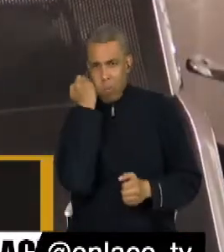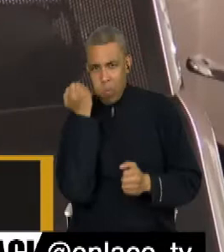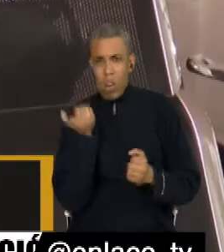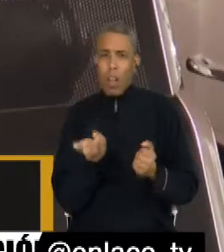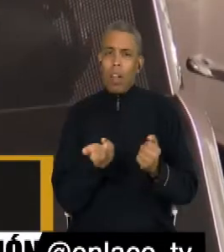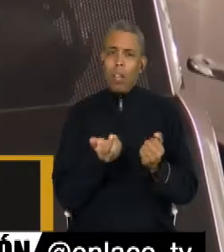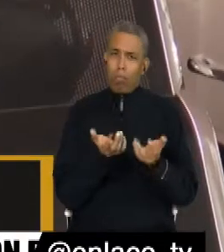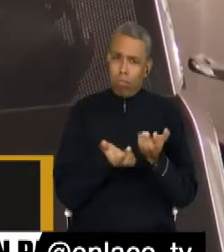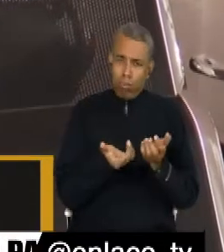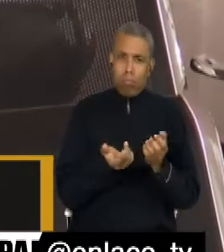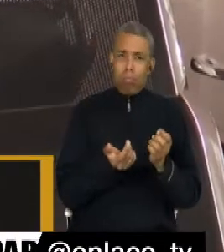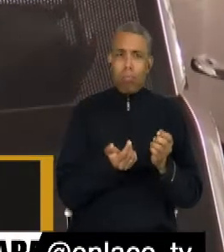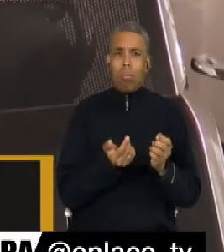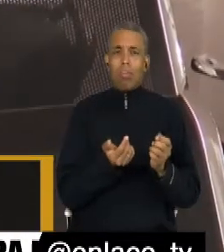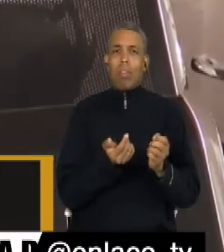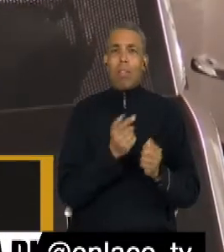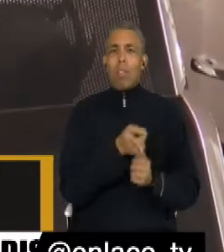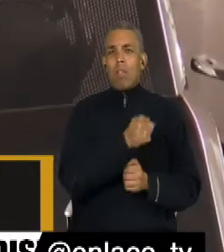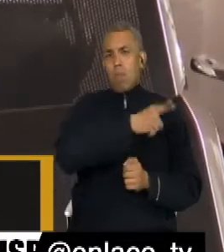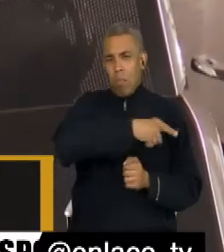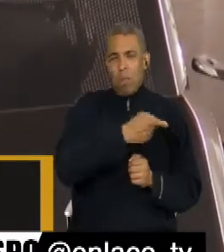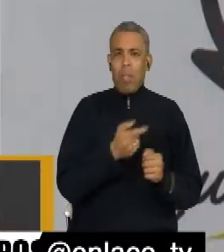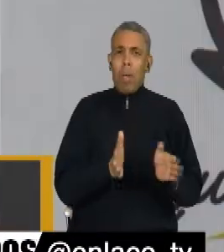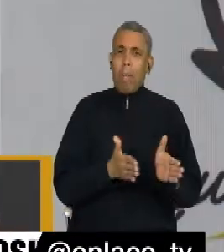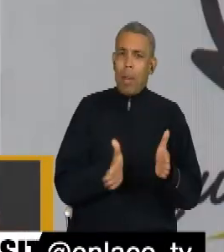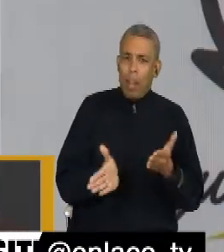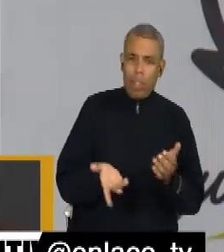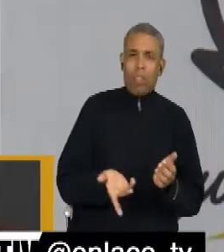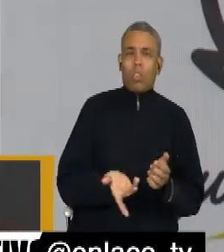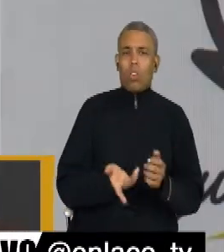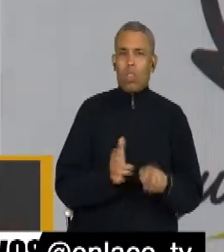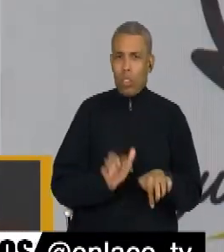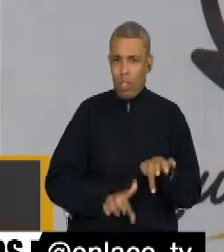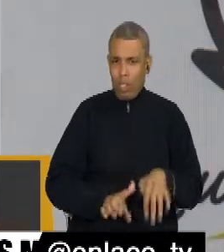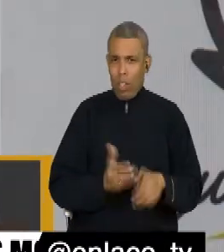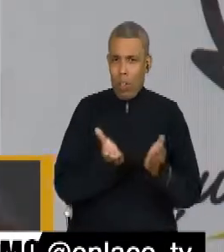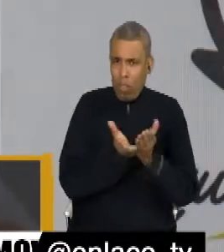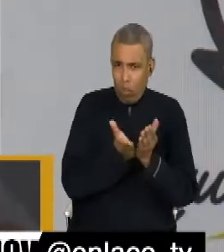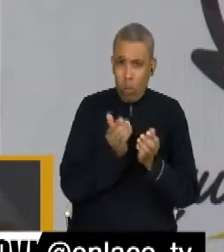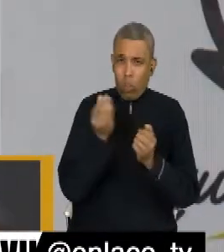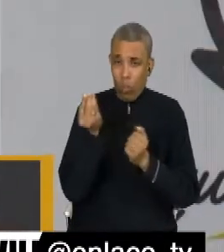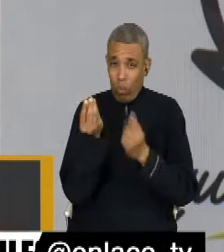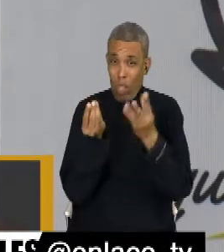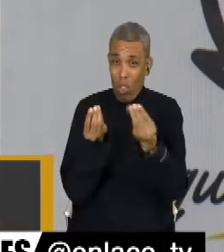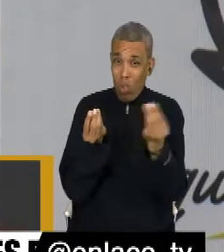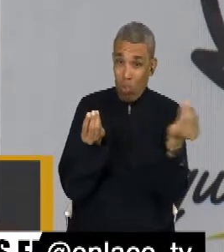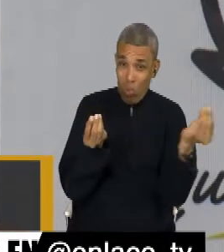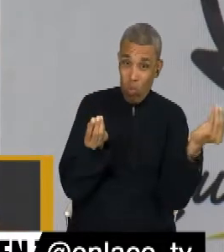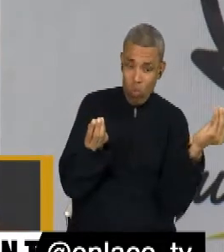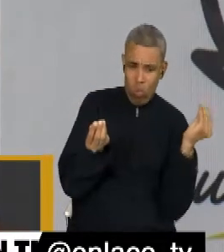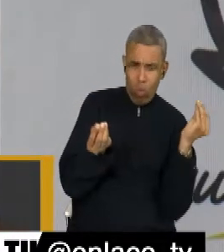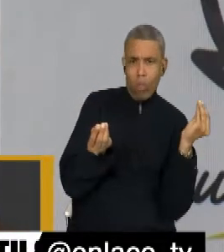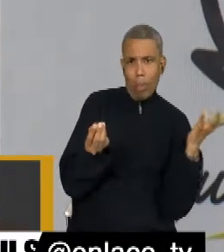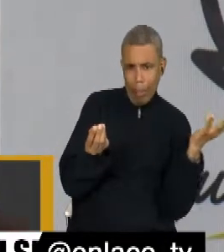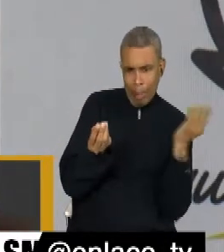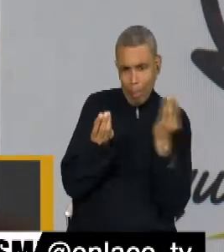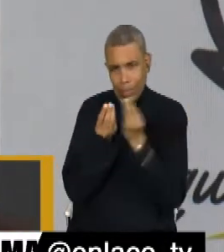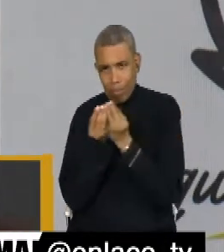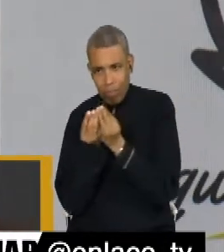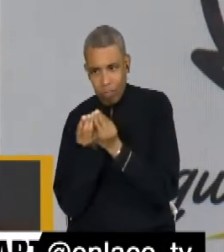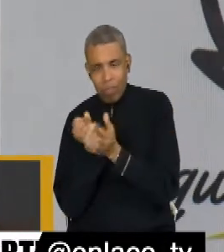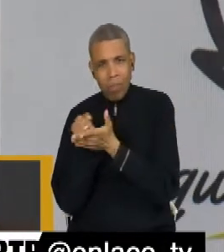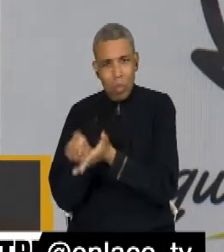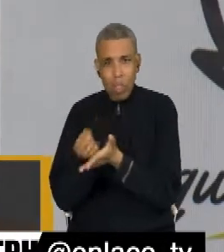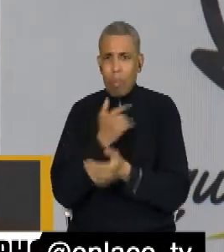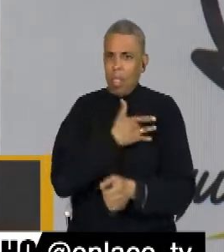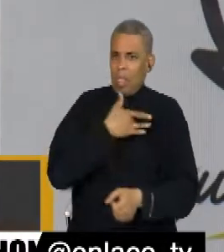Secretaría de Educación, entre otras entidades. Nos acompañarán también prestando servicios de salud primario como es